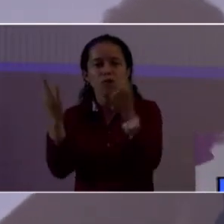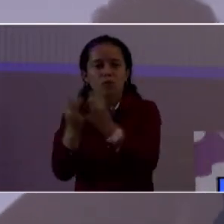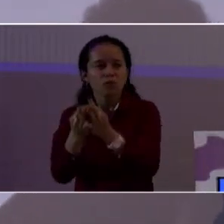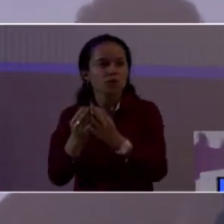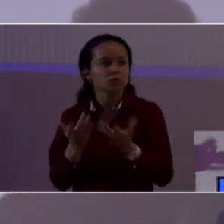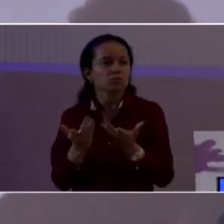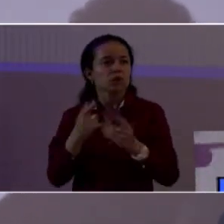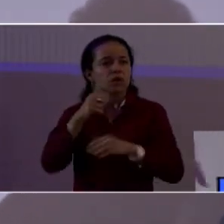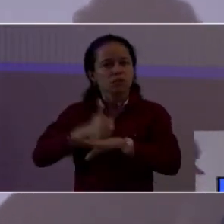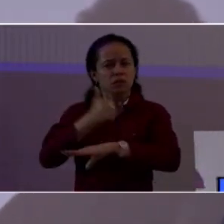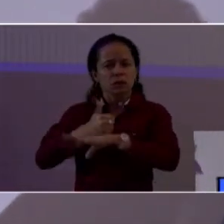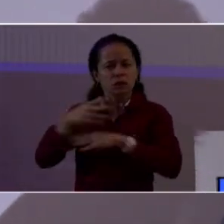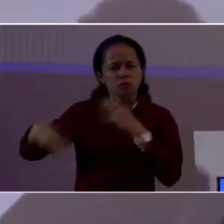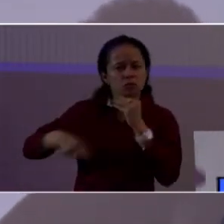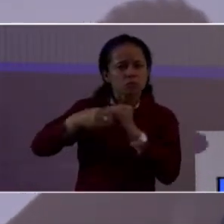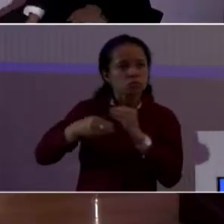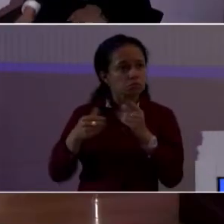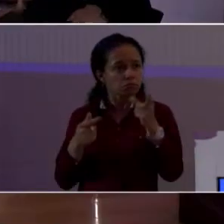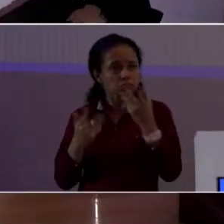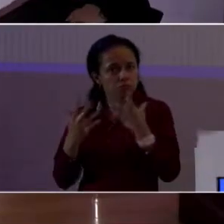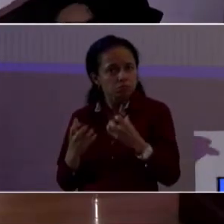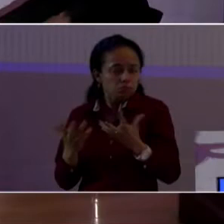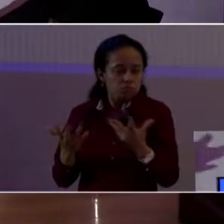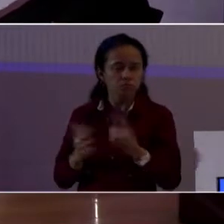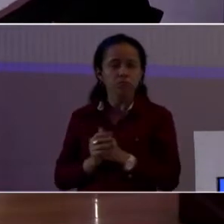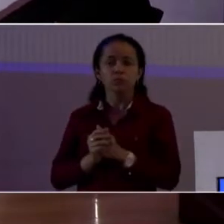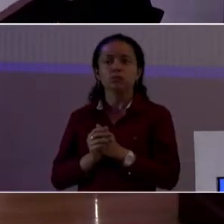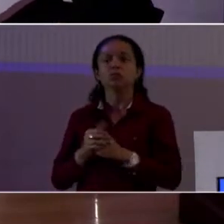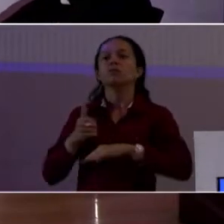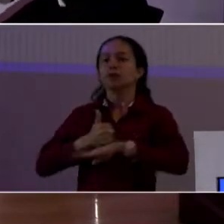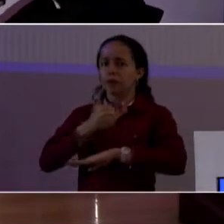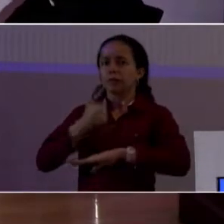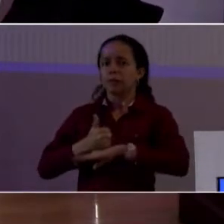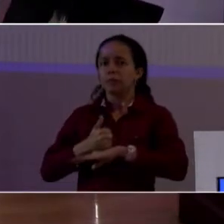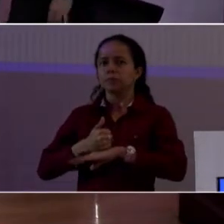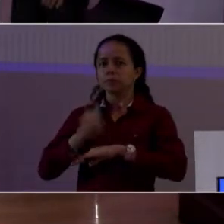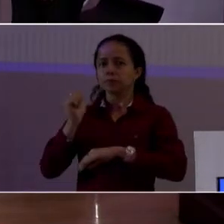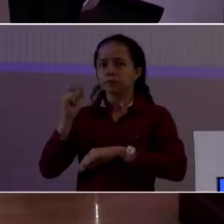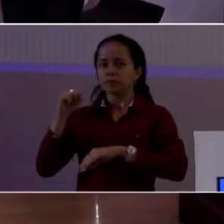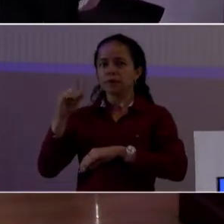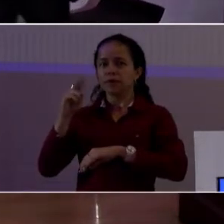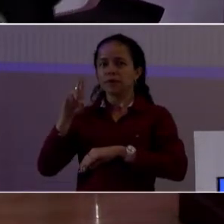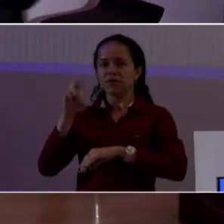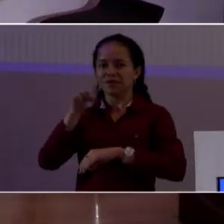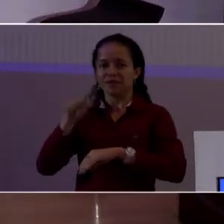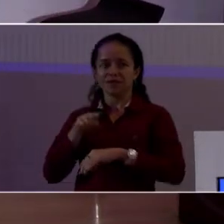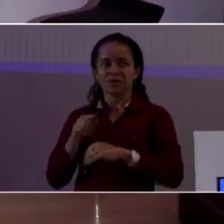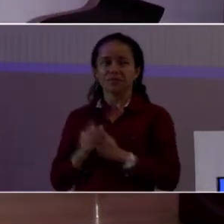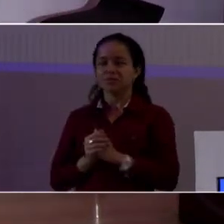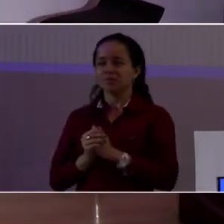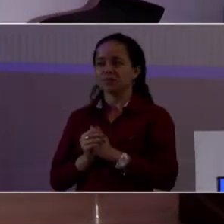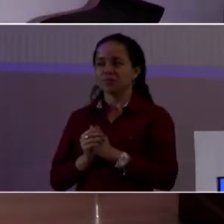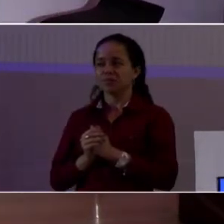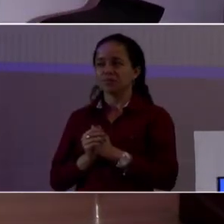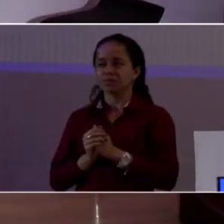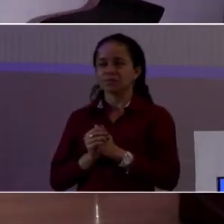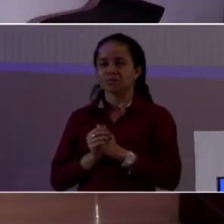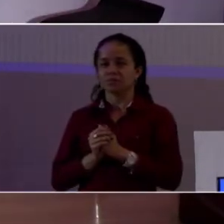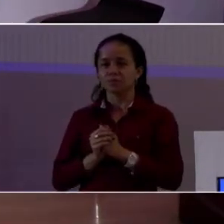quiera complementar algo de esta pregunta. Sí. Pues... bueno, tengo que acomodarme según el streaming por acá, qué